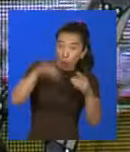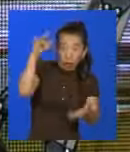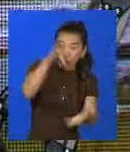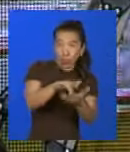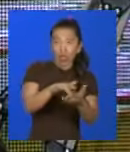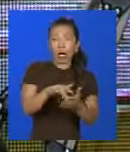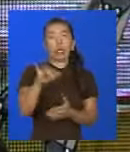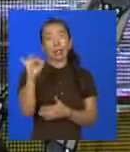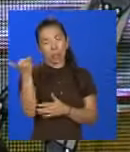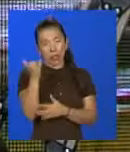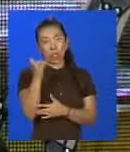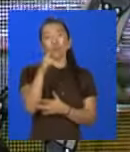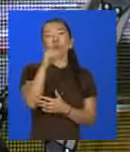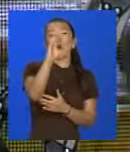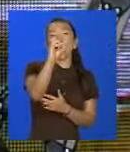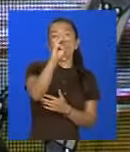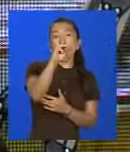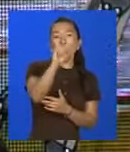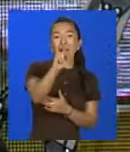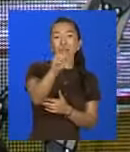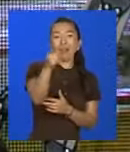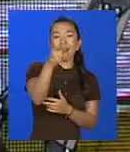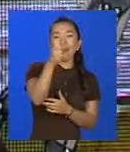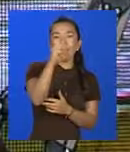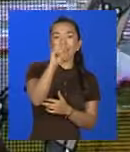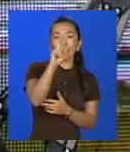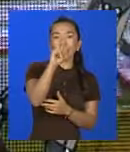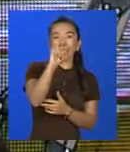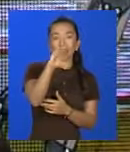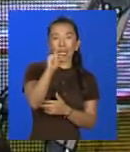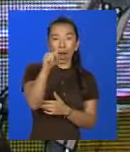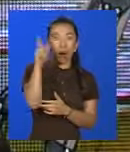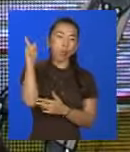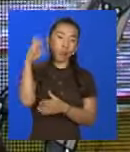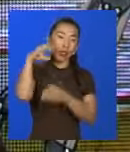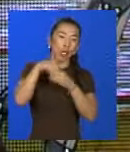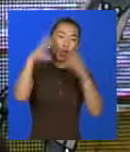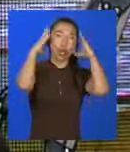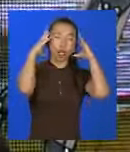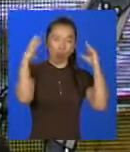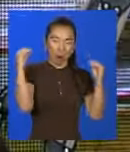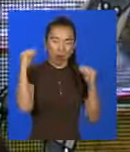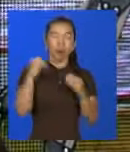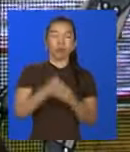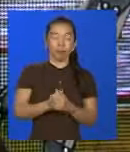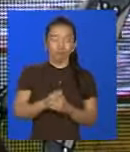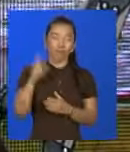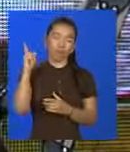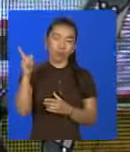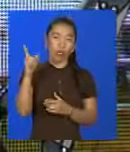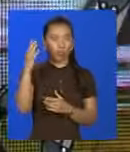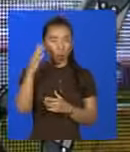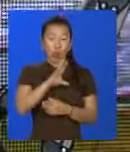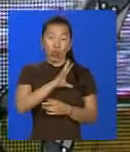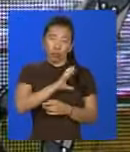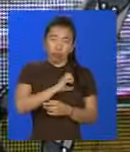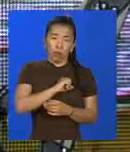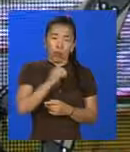Quizás es Omar García en Holanda. Y es muy conmovedor porque a Omar García yo lo encontré en Rotterdam en mayo y lo primero que me